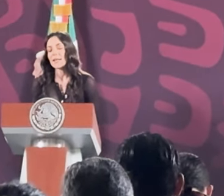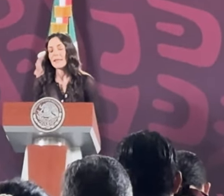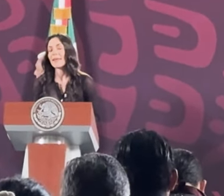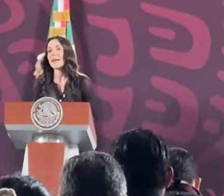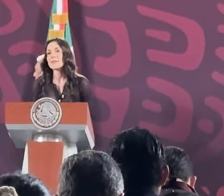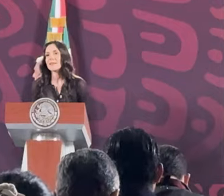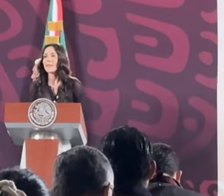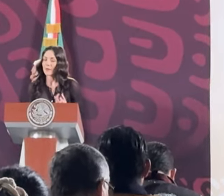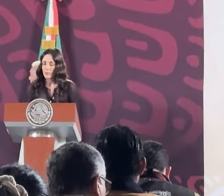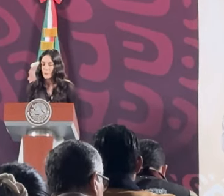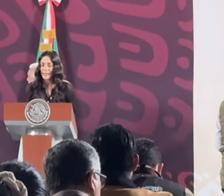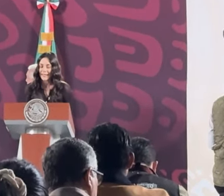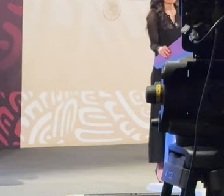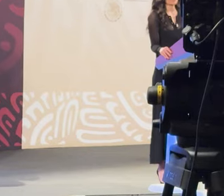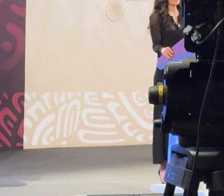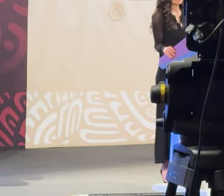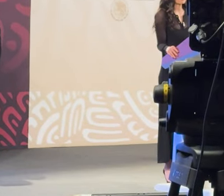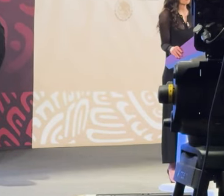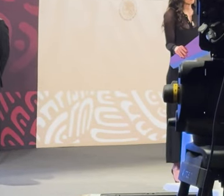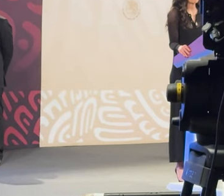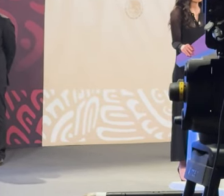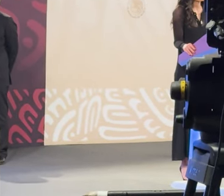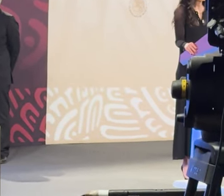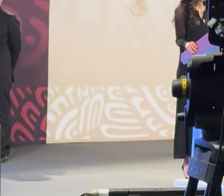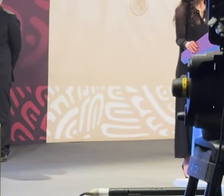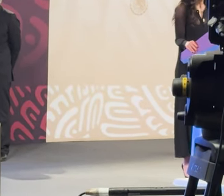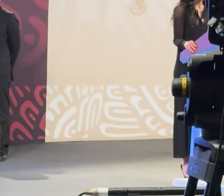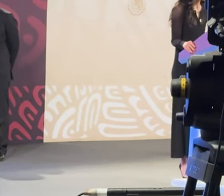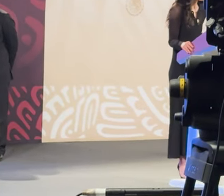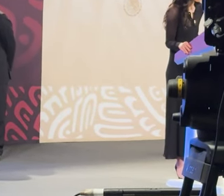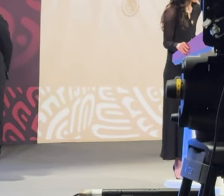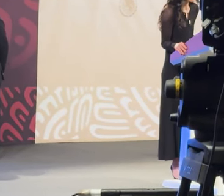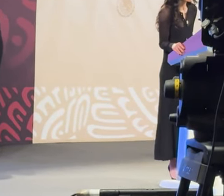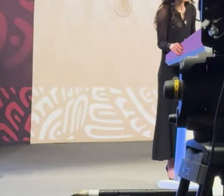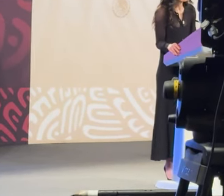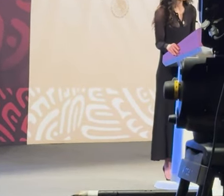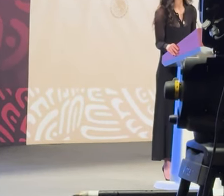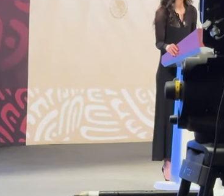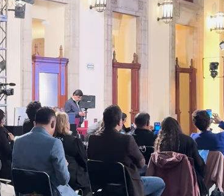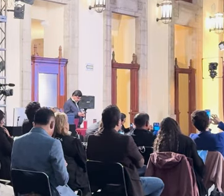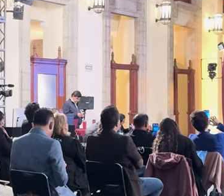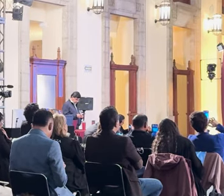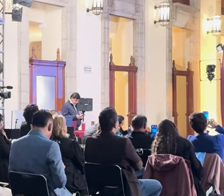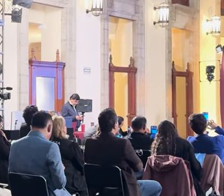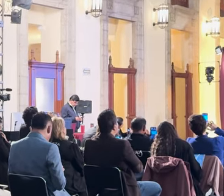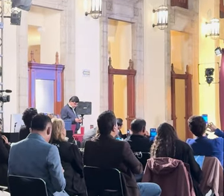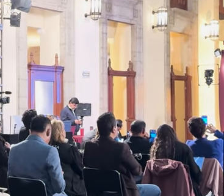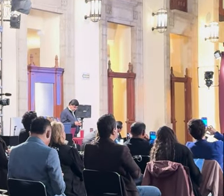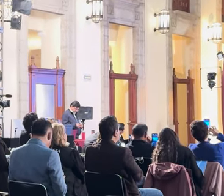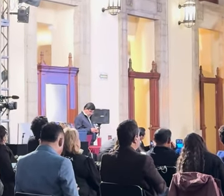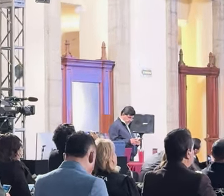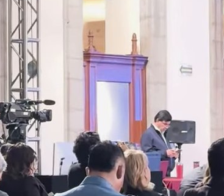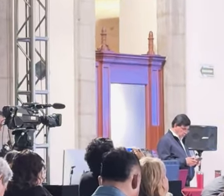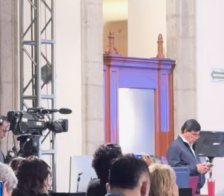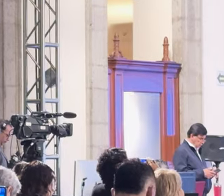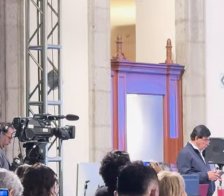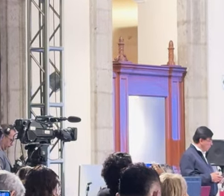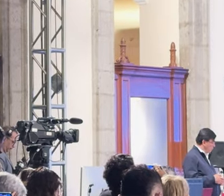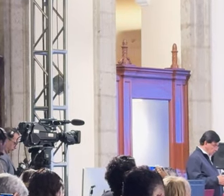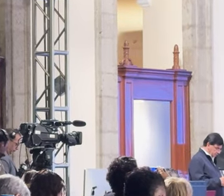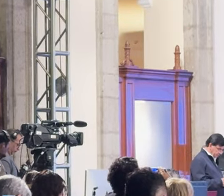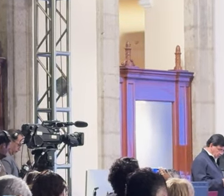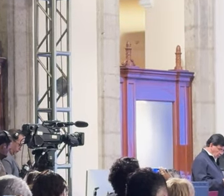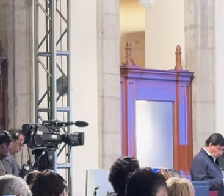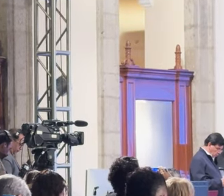por concluir, siguieron mintiendo y ahora se fueron contra el titular de la Secretaría de Hacienda, a quien lo habían puesto con una renuncia en la puerta.